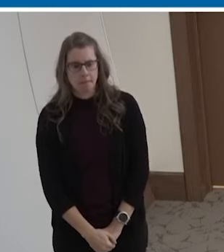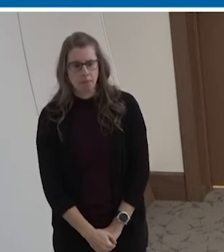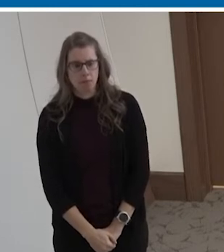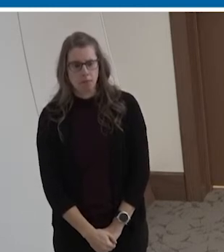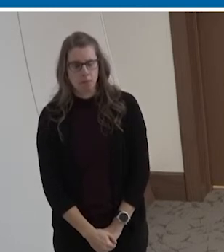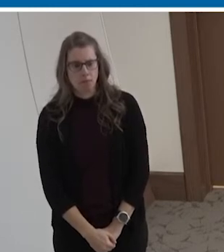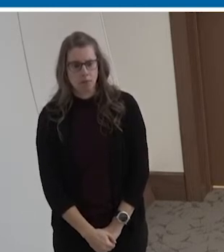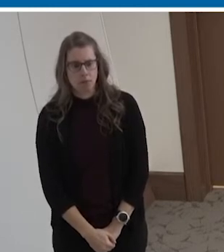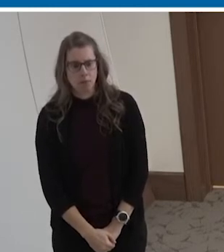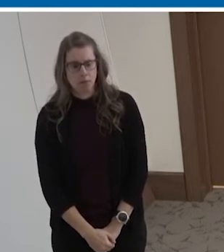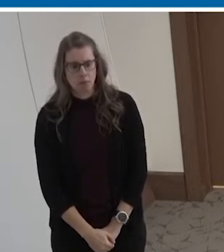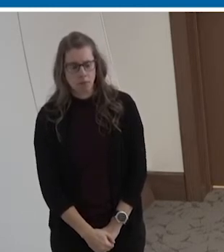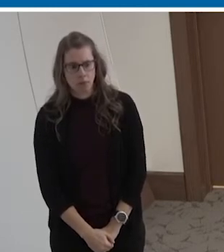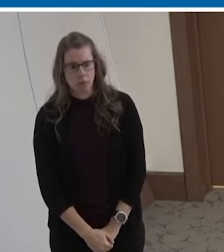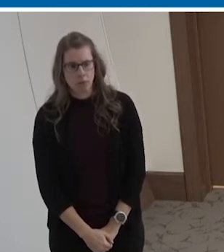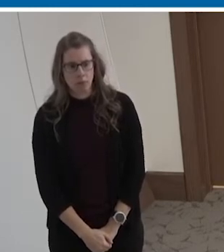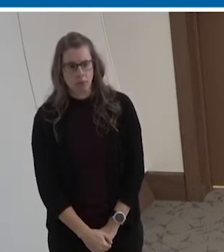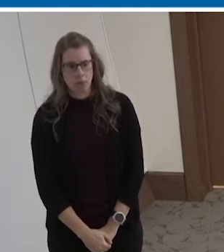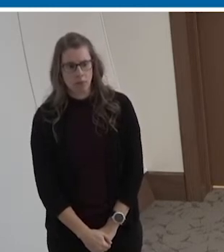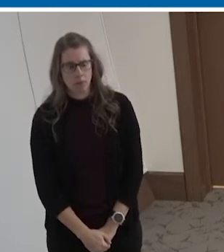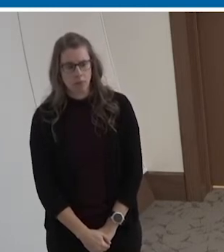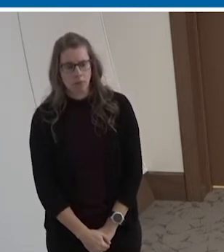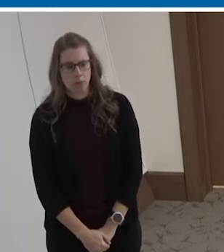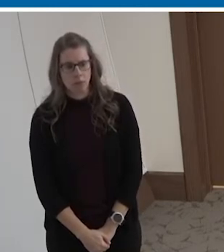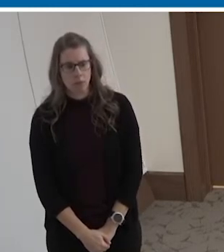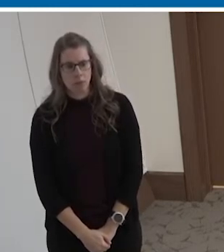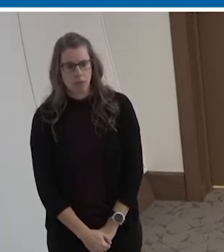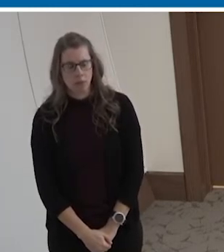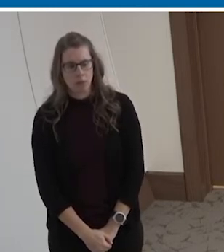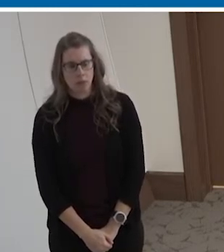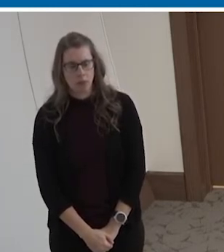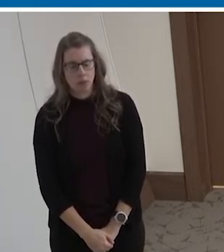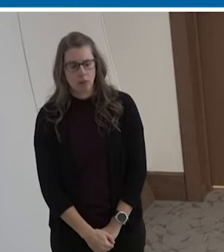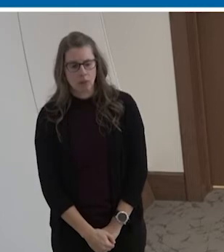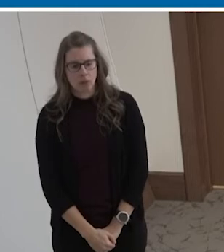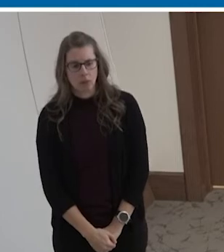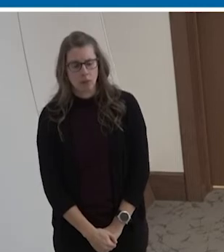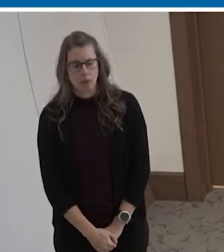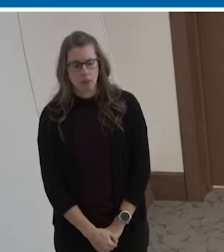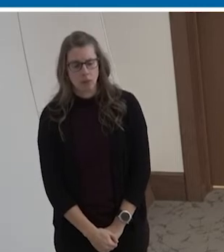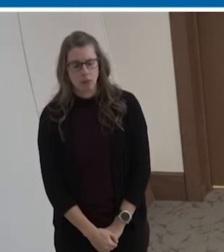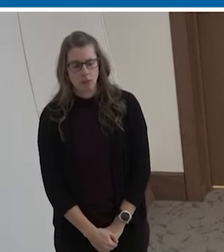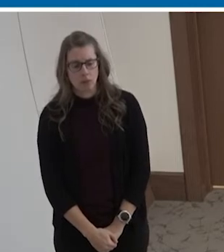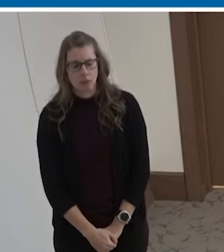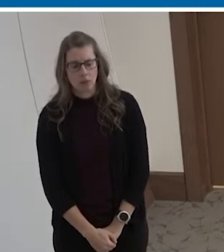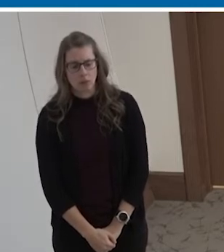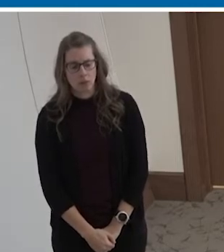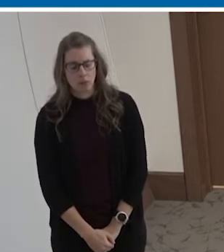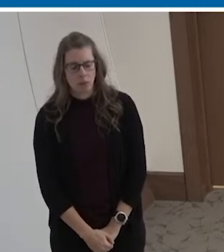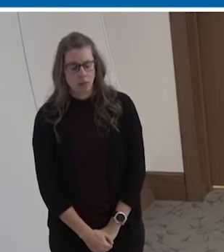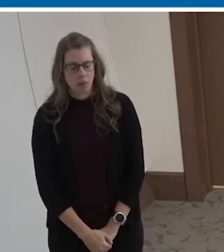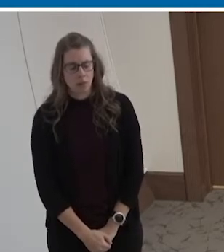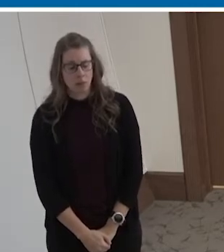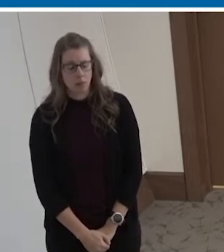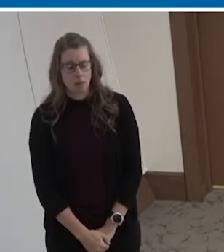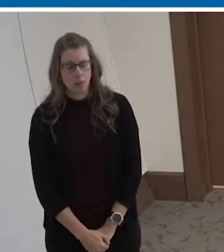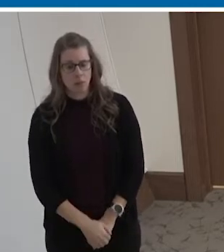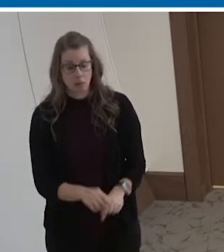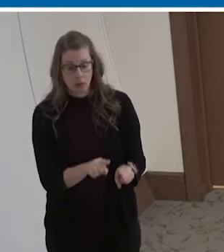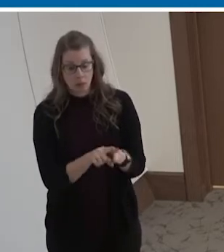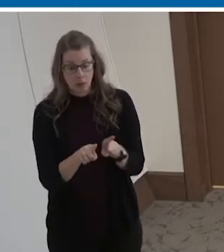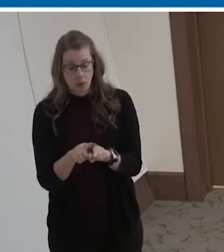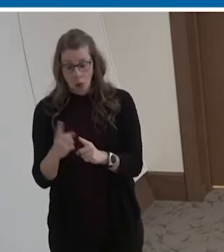cómo hacer que los niños estén a salvo o estén seguros en la escuela. And also